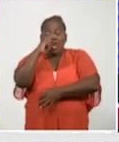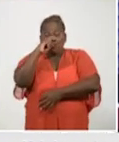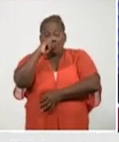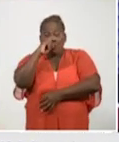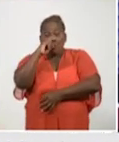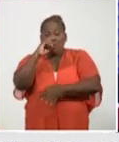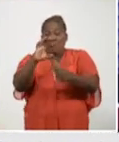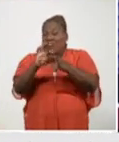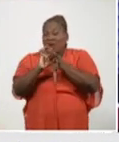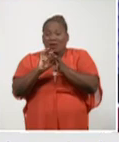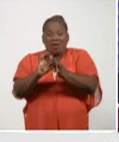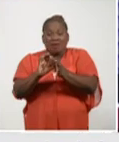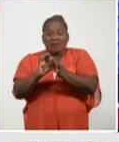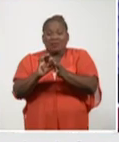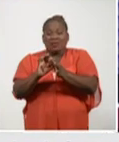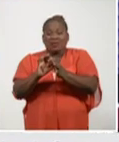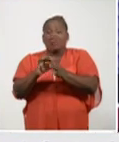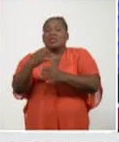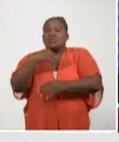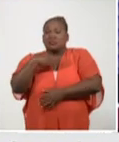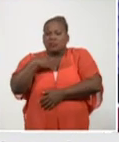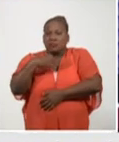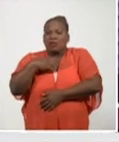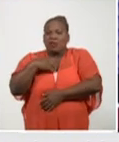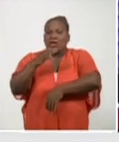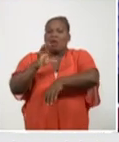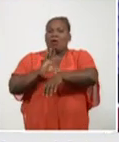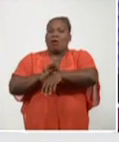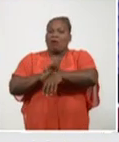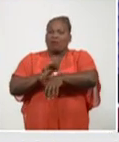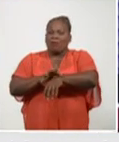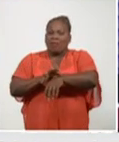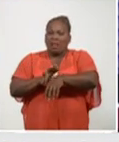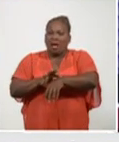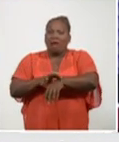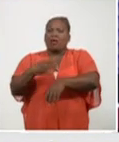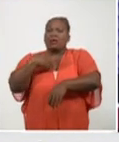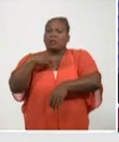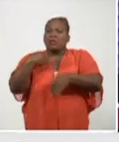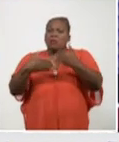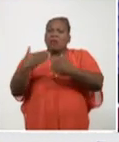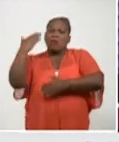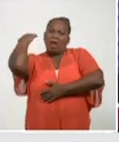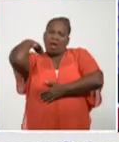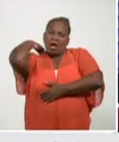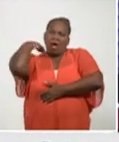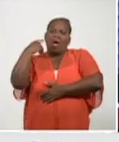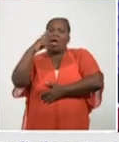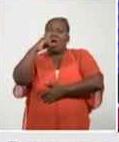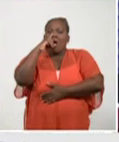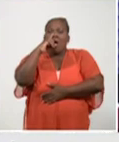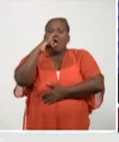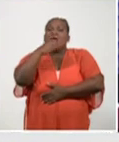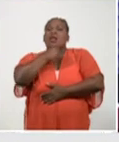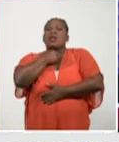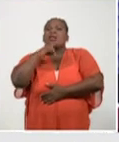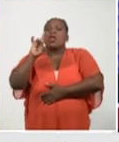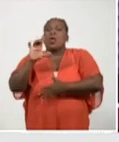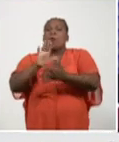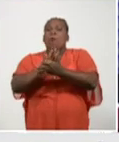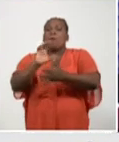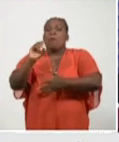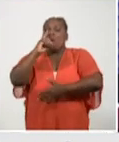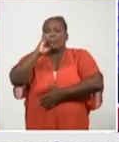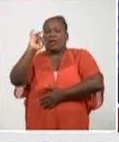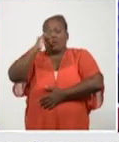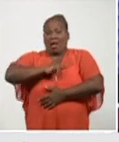además tiene una enfermedad de base y que tiene un cuadro de neumonía que se está atendiendo, tiene los mejores